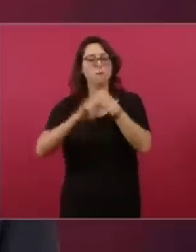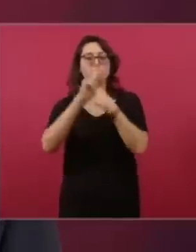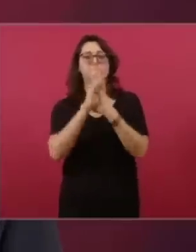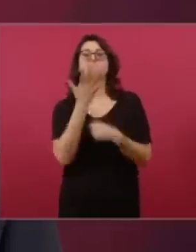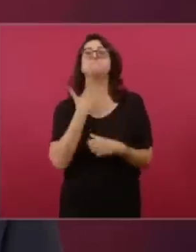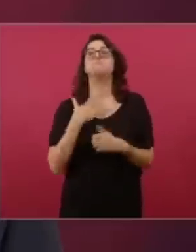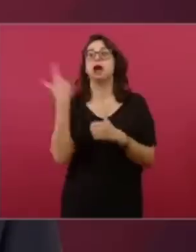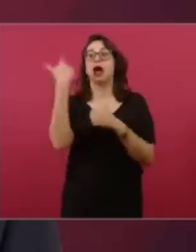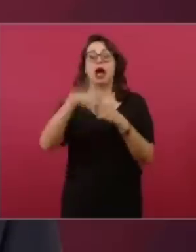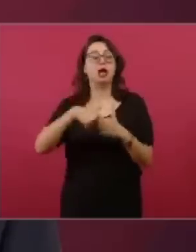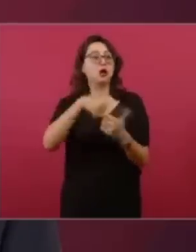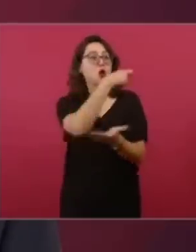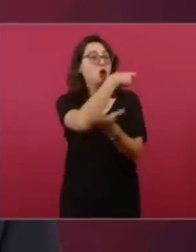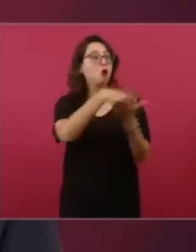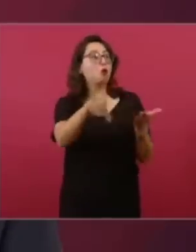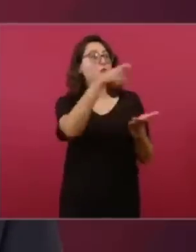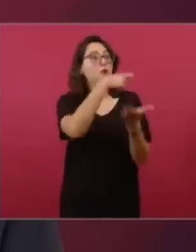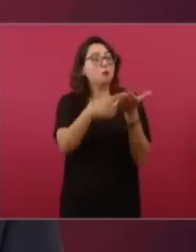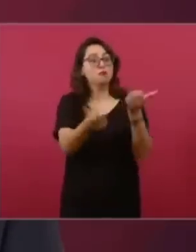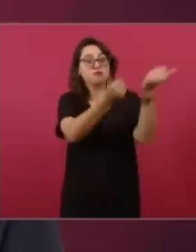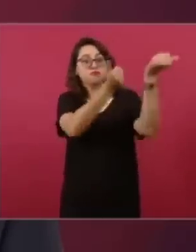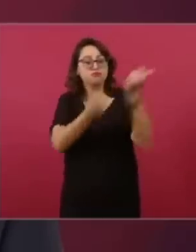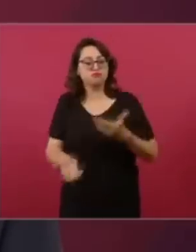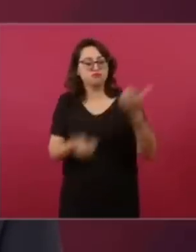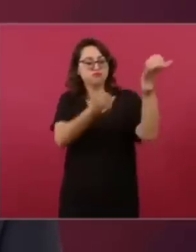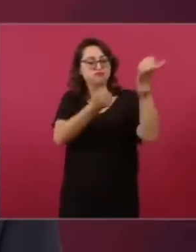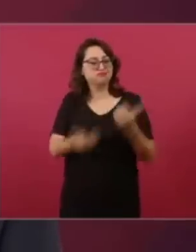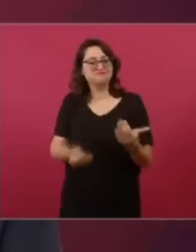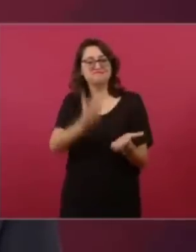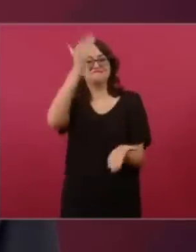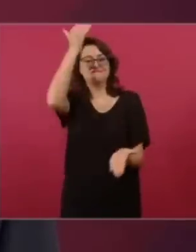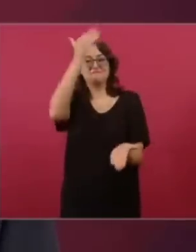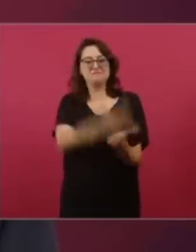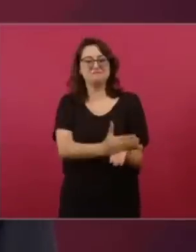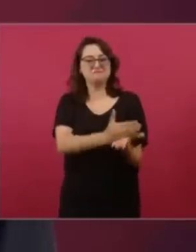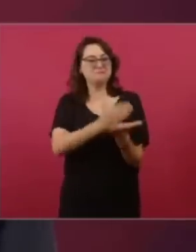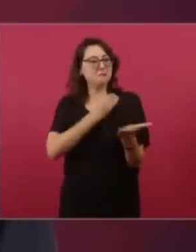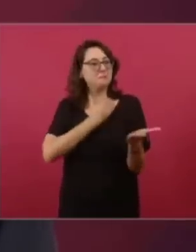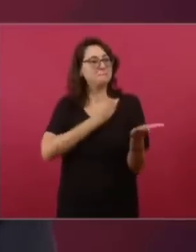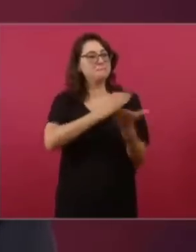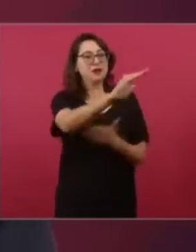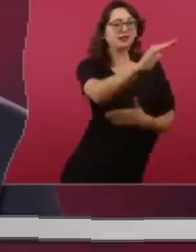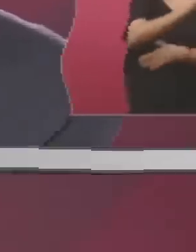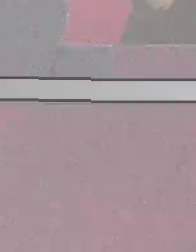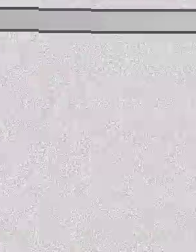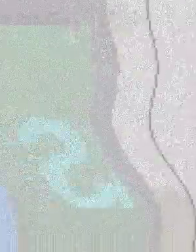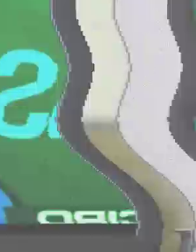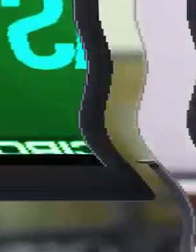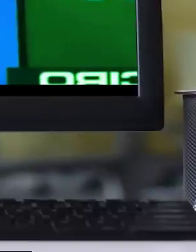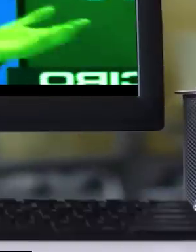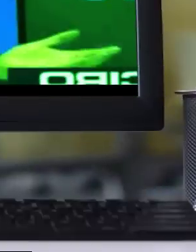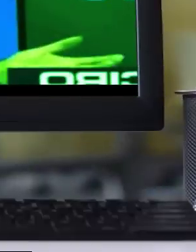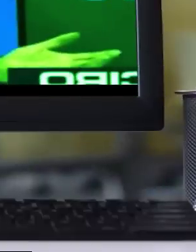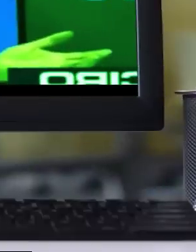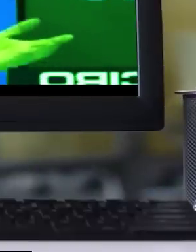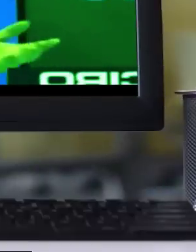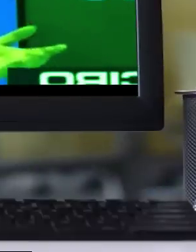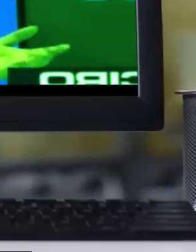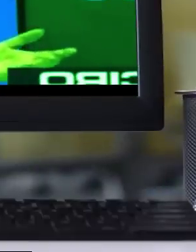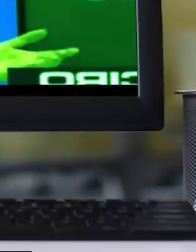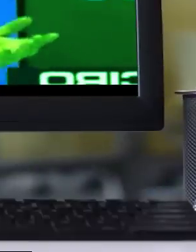de que yo termine el gobierno, vamos a ser autosuficientes. Mira, Dos